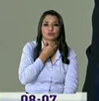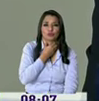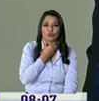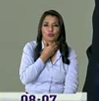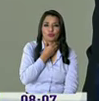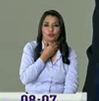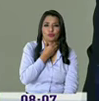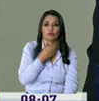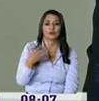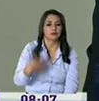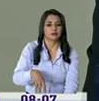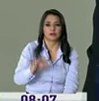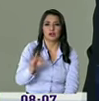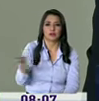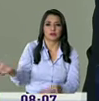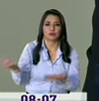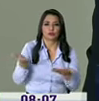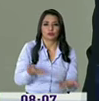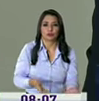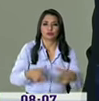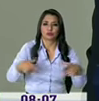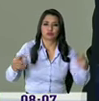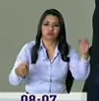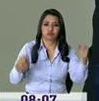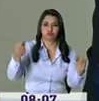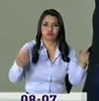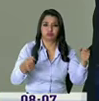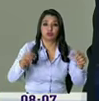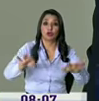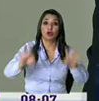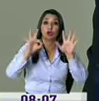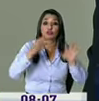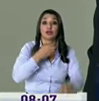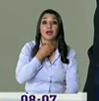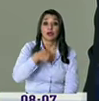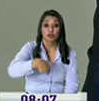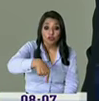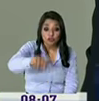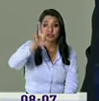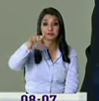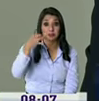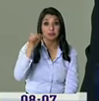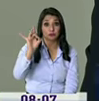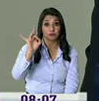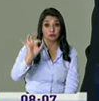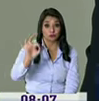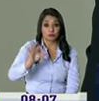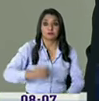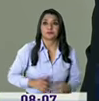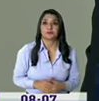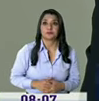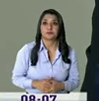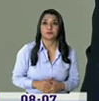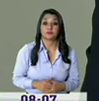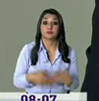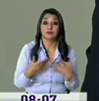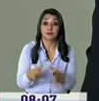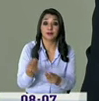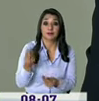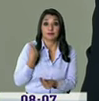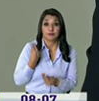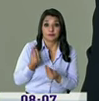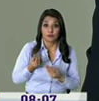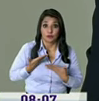los primeros recolectores, 8 de agosto del presente año. A partir de la notificación